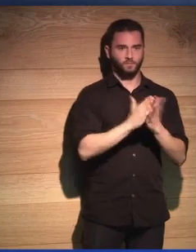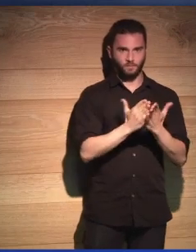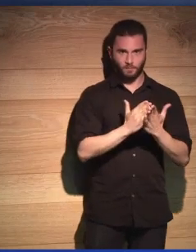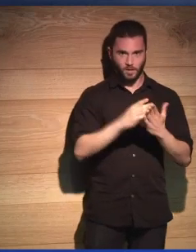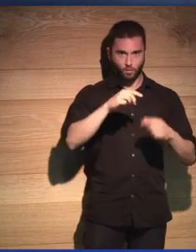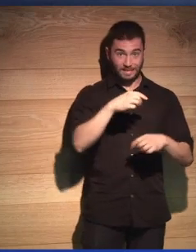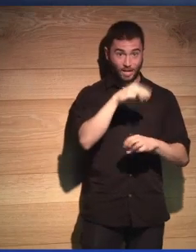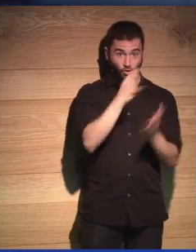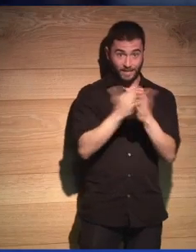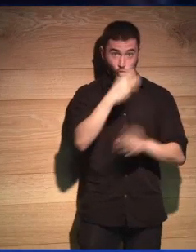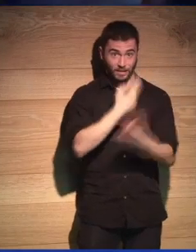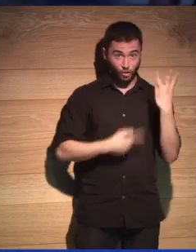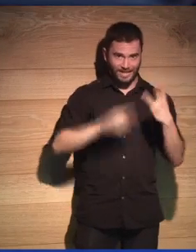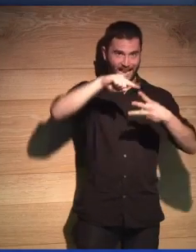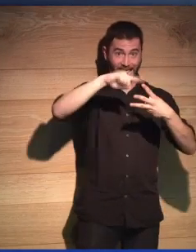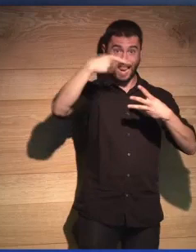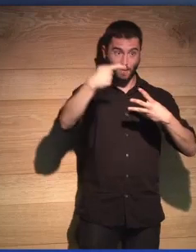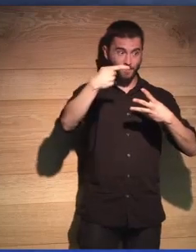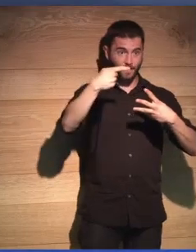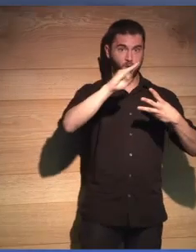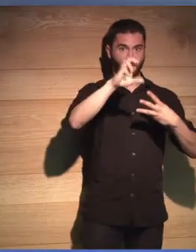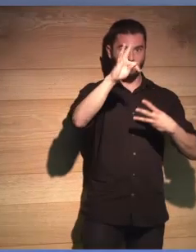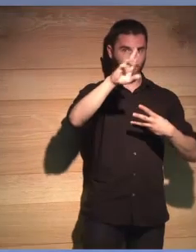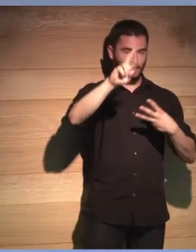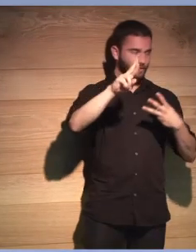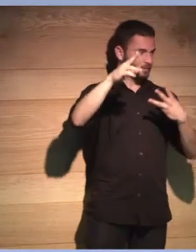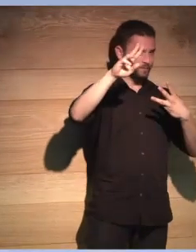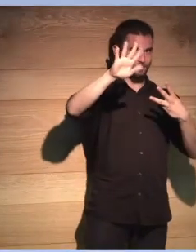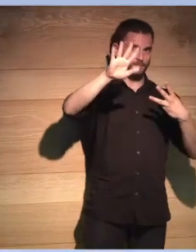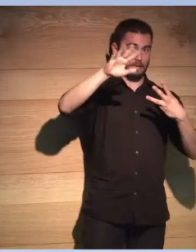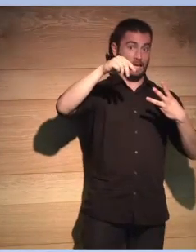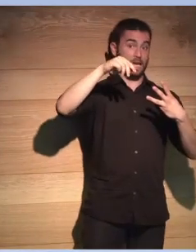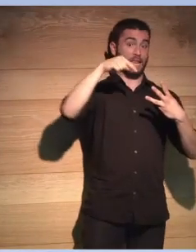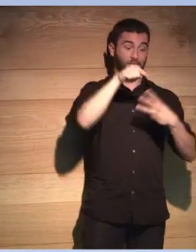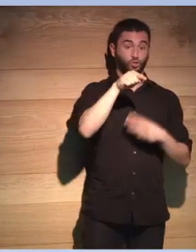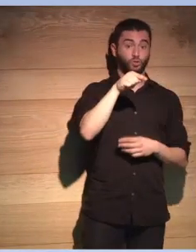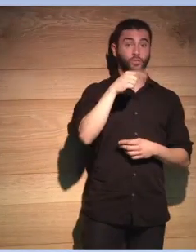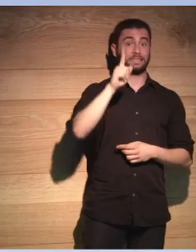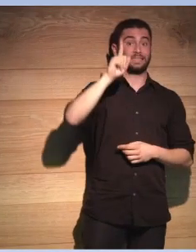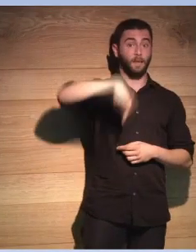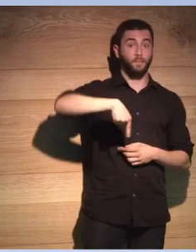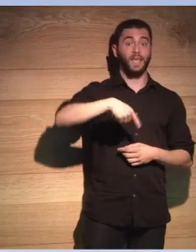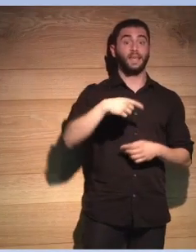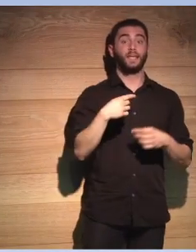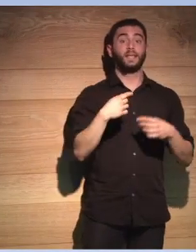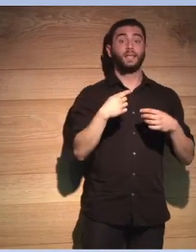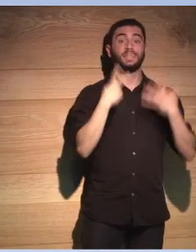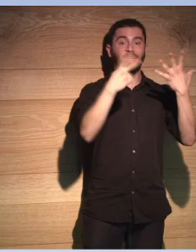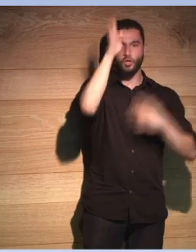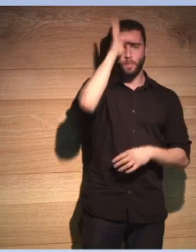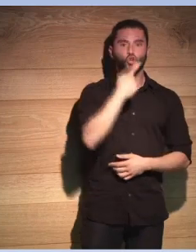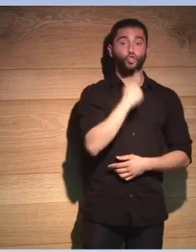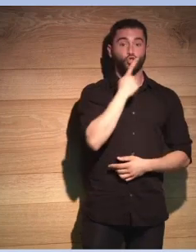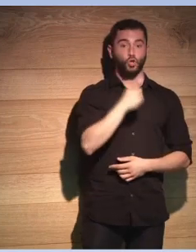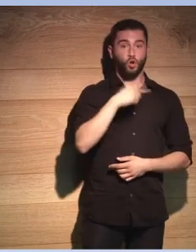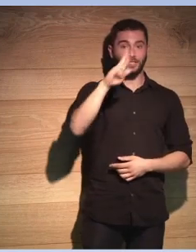la trilogía, traducido por Sir Peter Chalmers Mitchell y traductor también de 7 Domingos Rojos